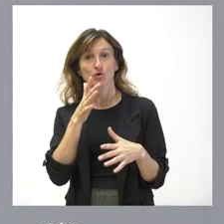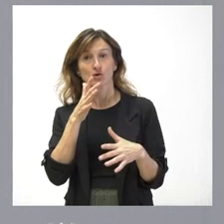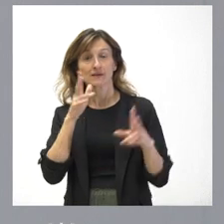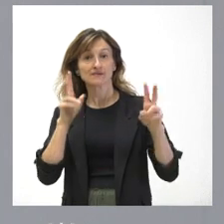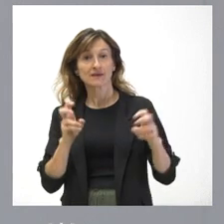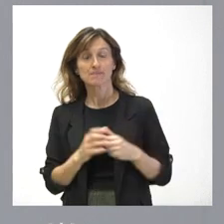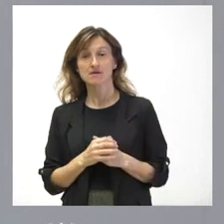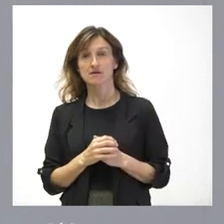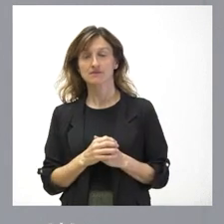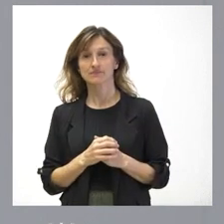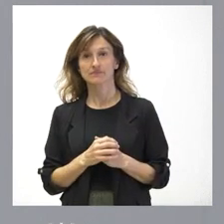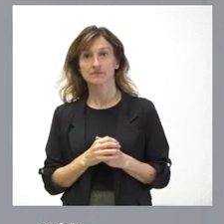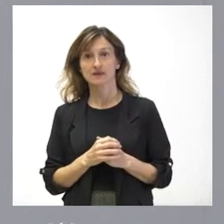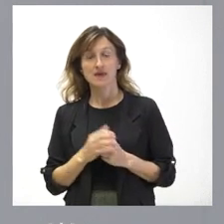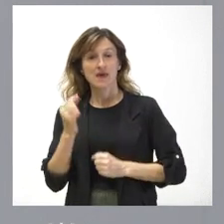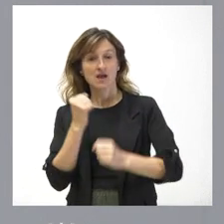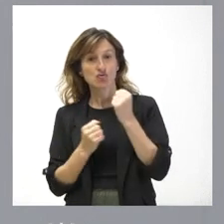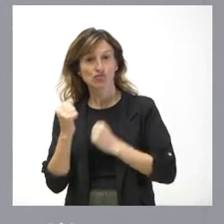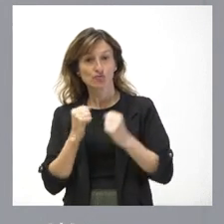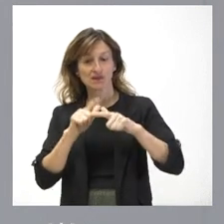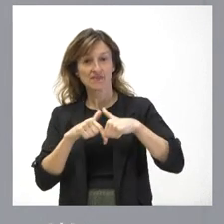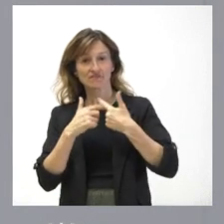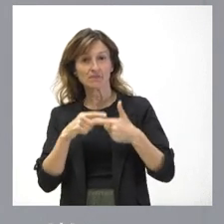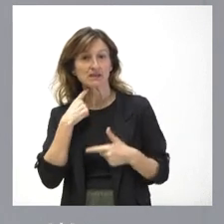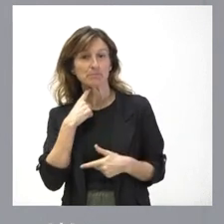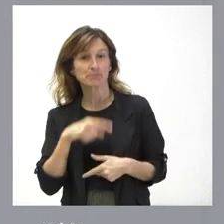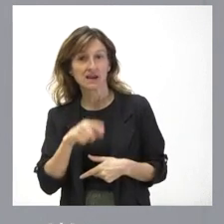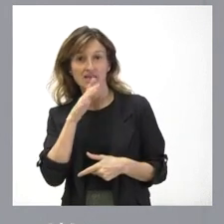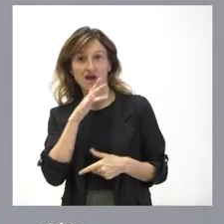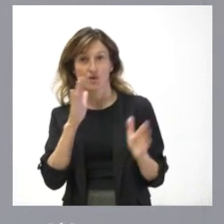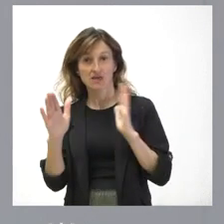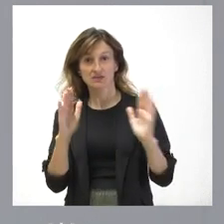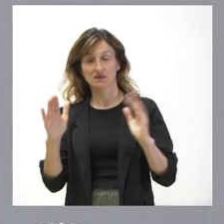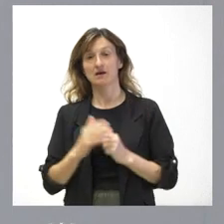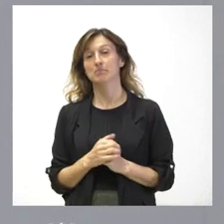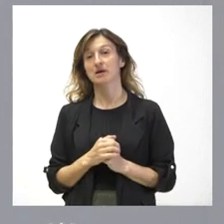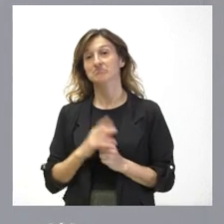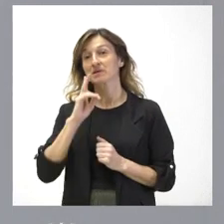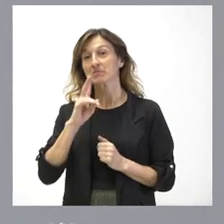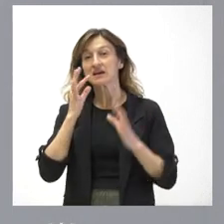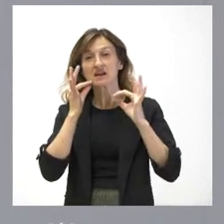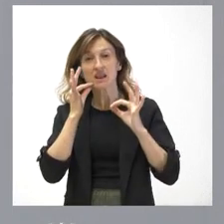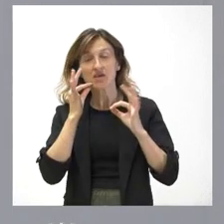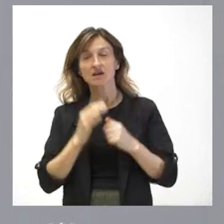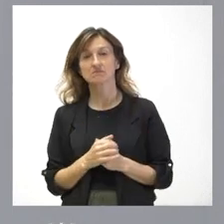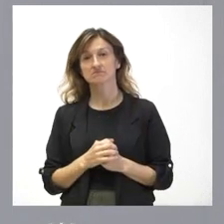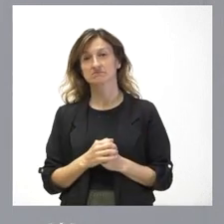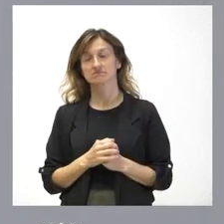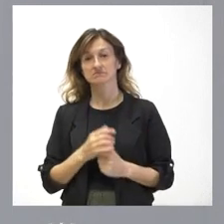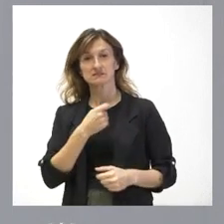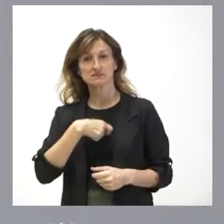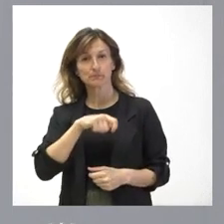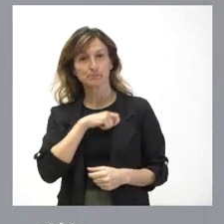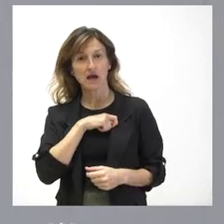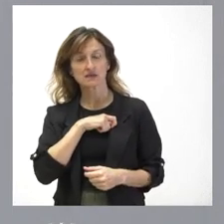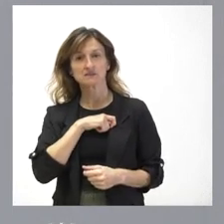pérdida de poder adquisitivo de muchísimas familias que estamos atravesando en el momento actual estamos viendo una realidad la existencia en España de